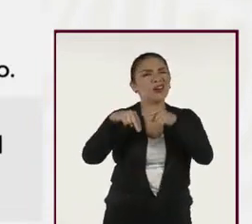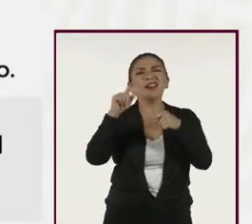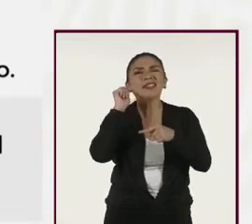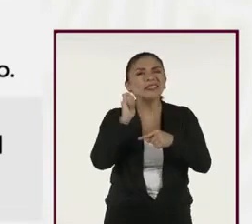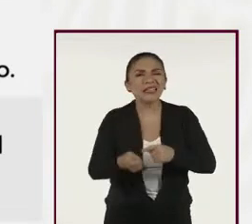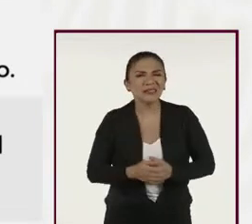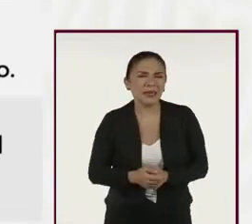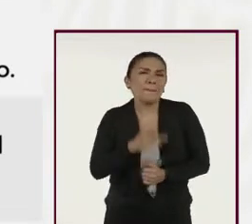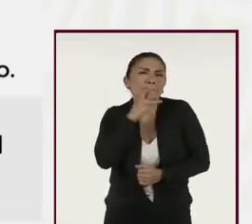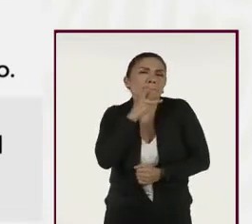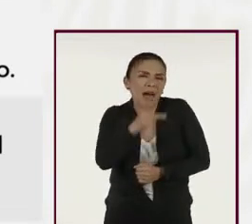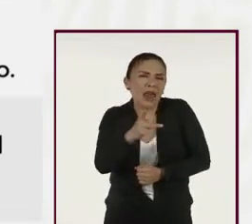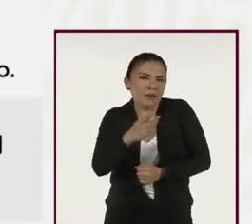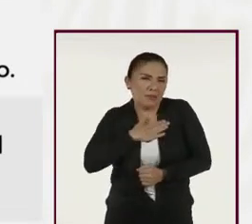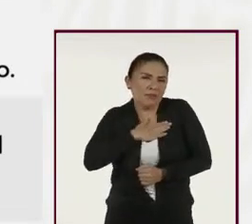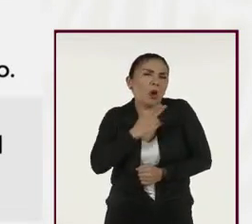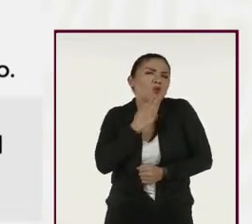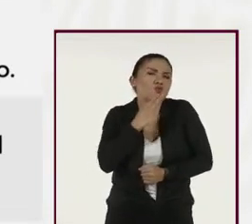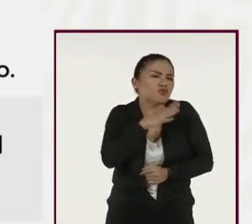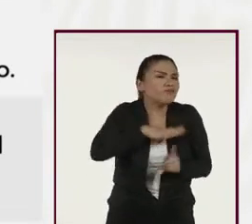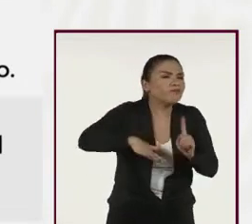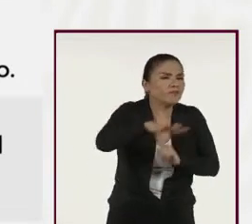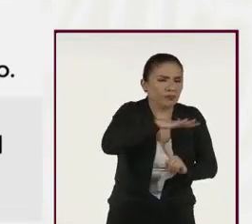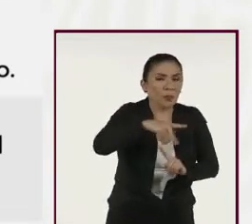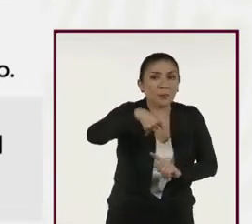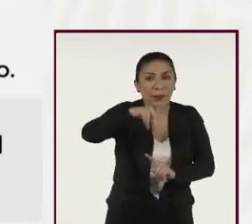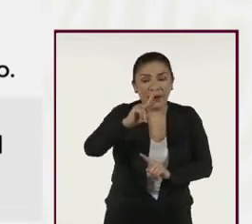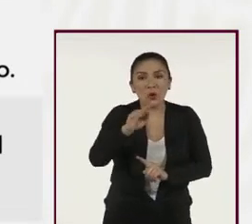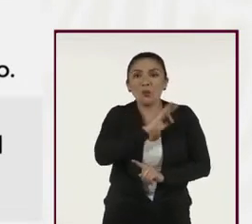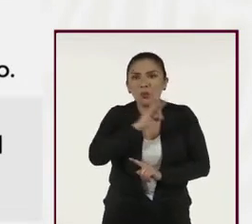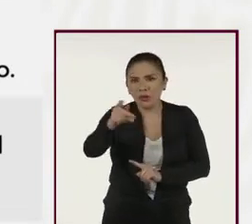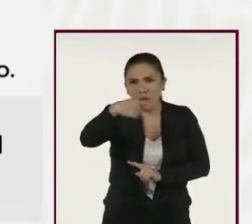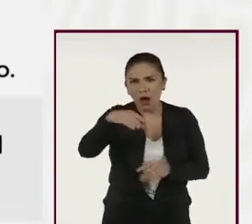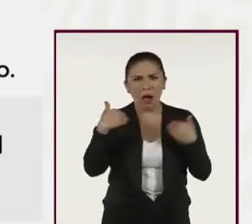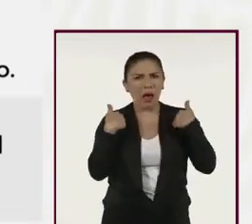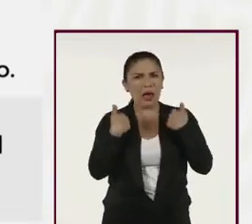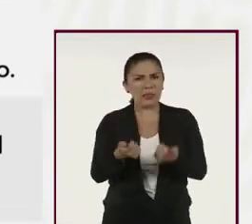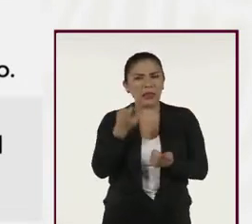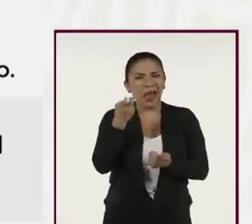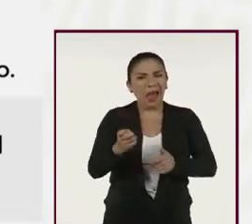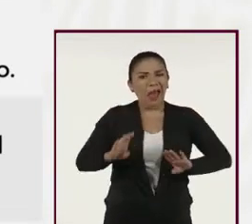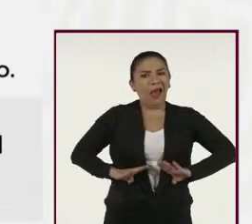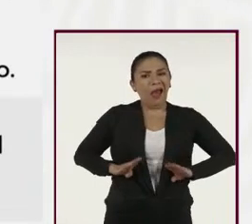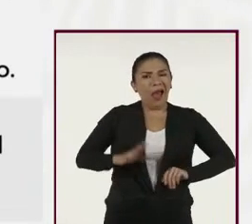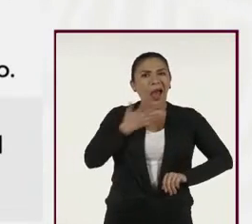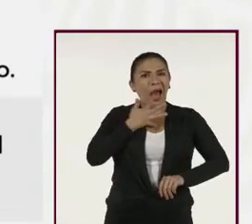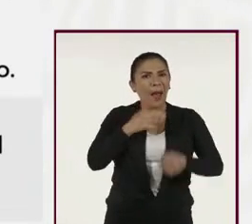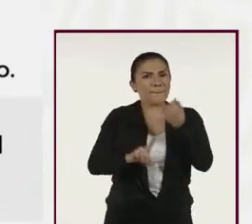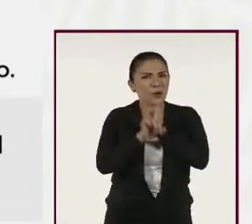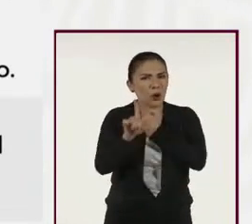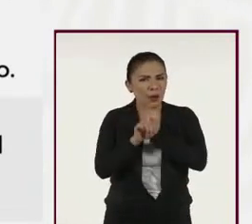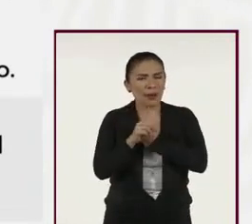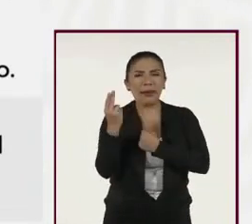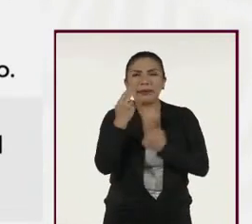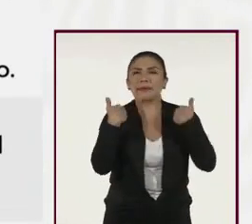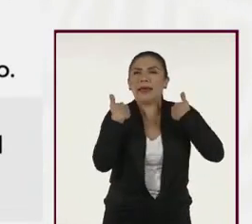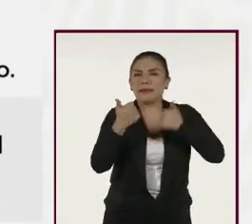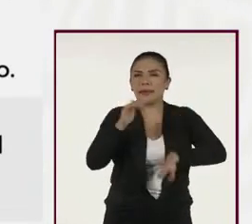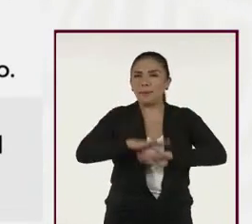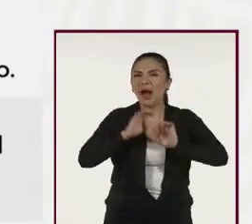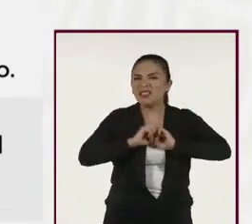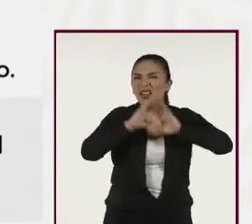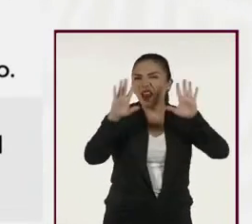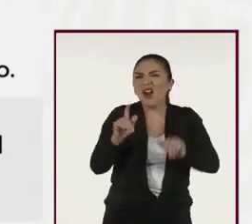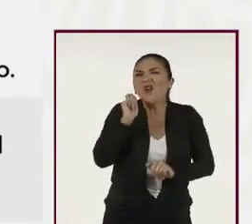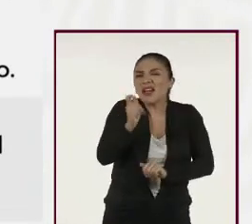un término que utilizamos coloquialmente, pero que para poder hablar de esto como una conducta alimentaria necesitamos tener las